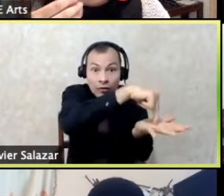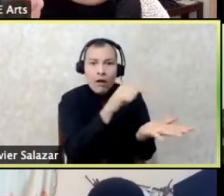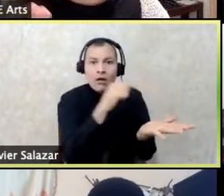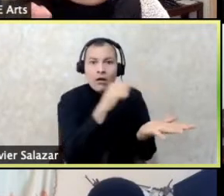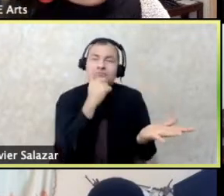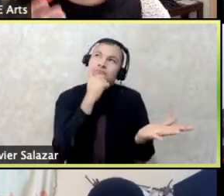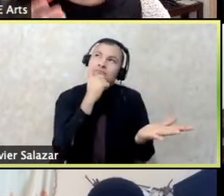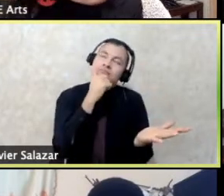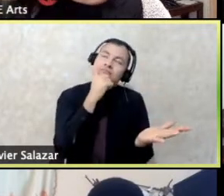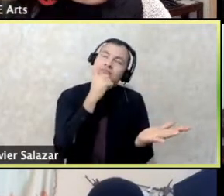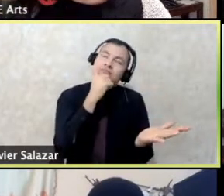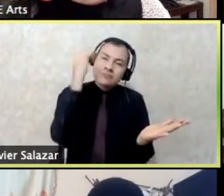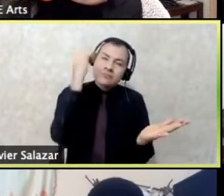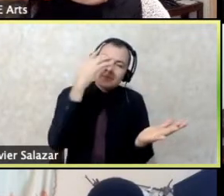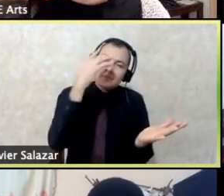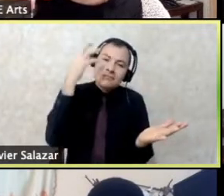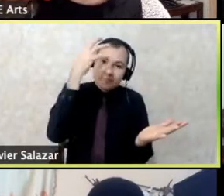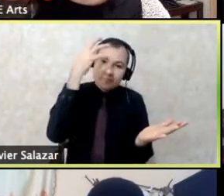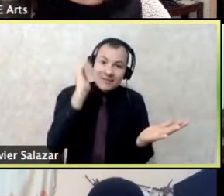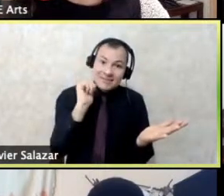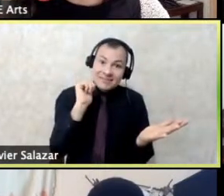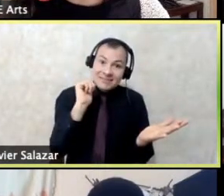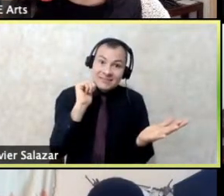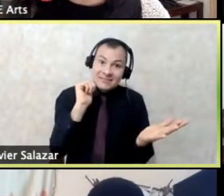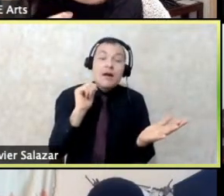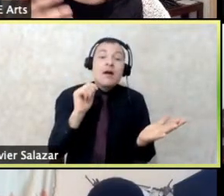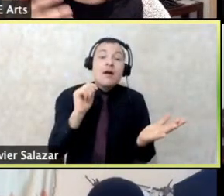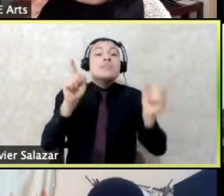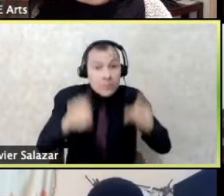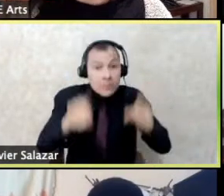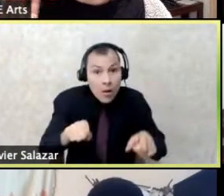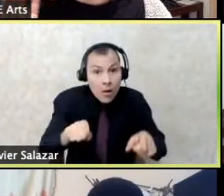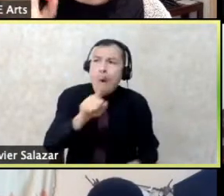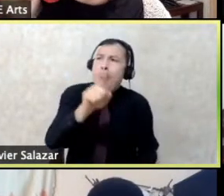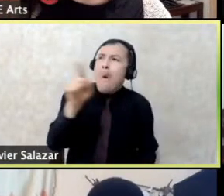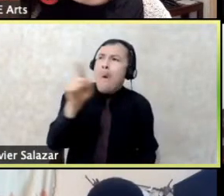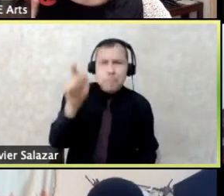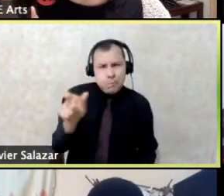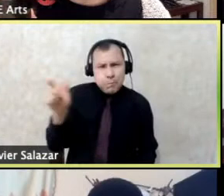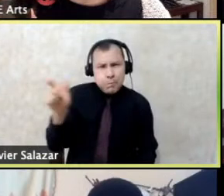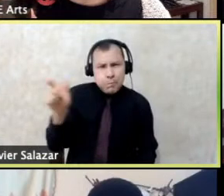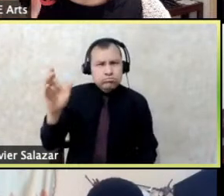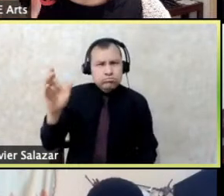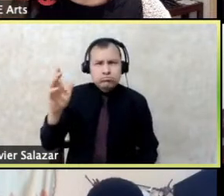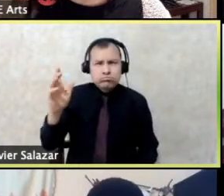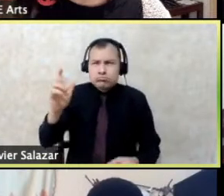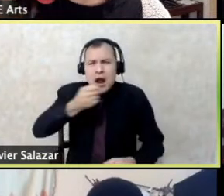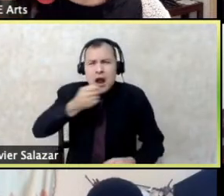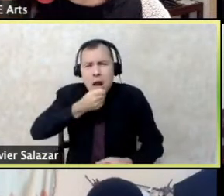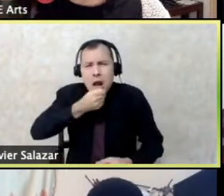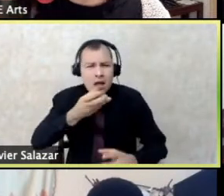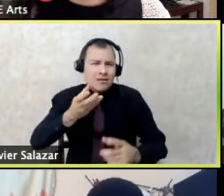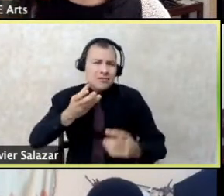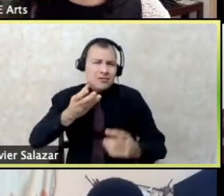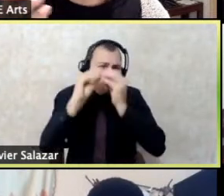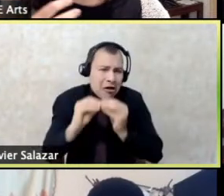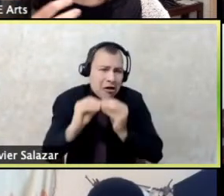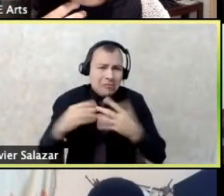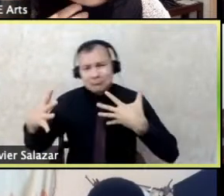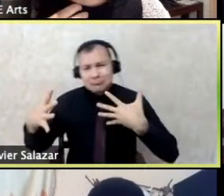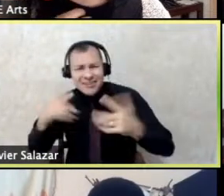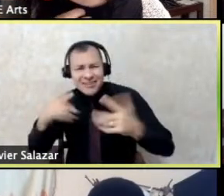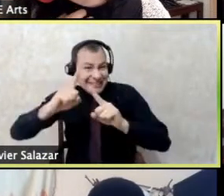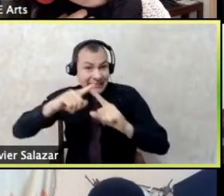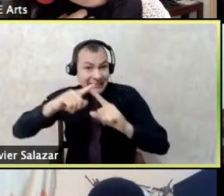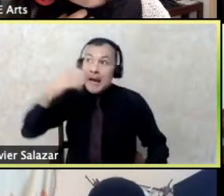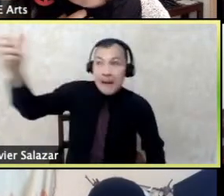es que la gente joven tenga la posibilidad de interactuar con estas formas de arte que les va a permitir entenderse a sí